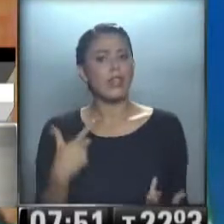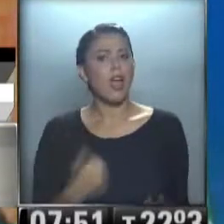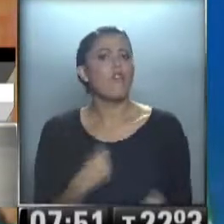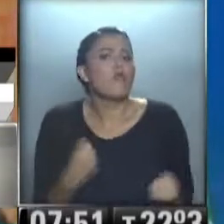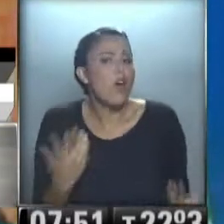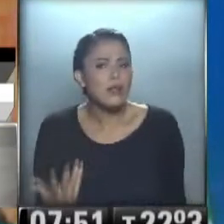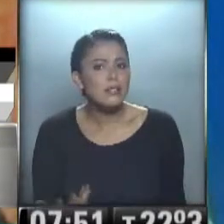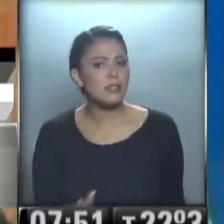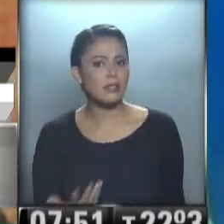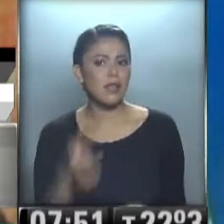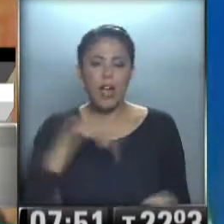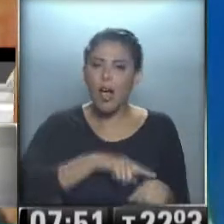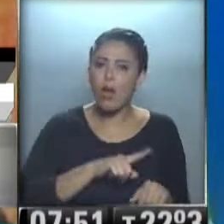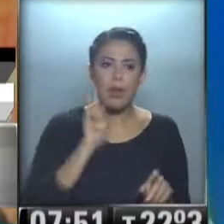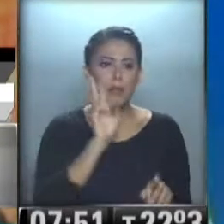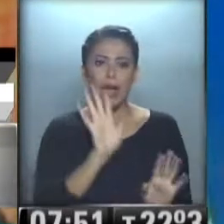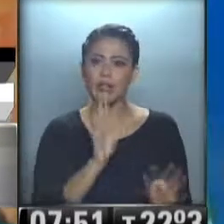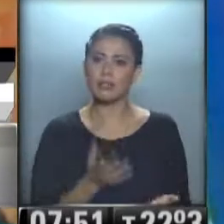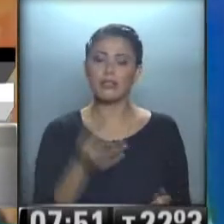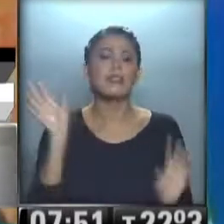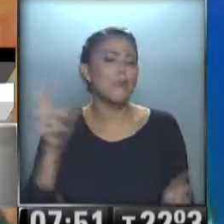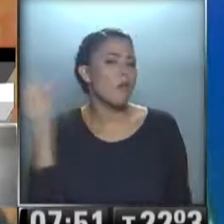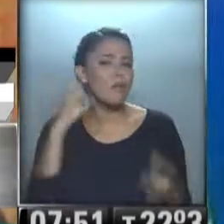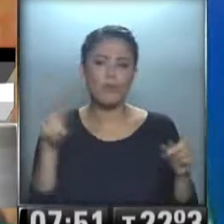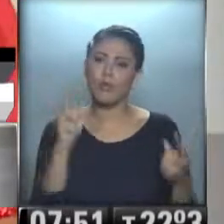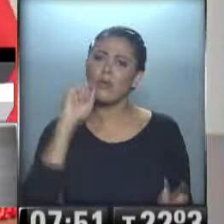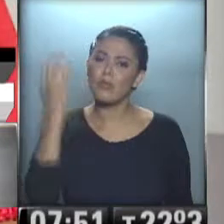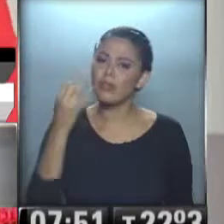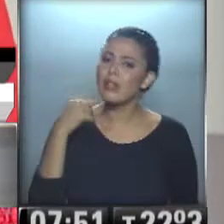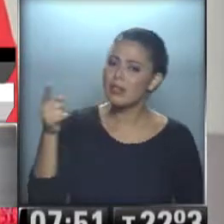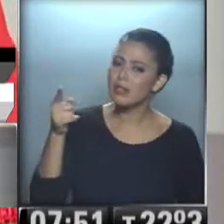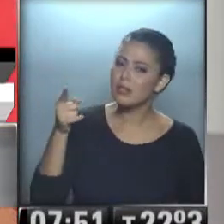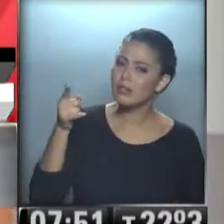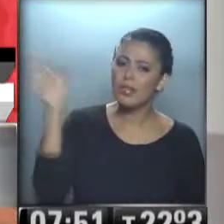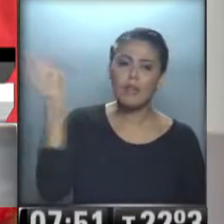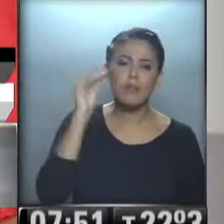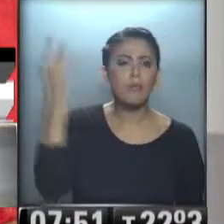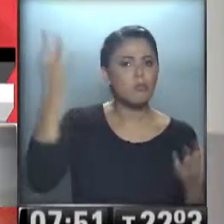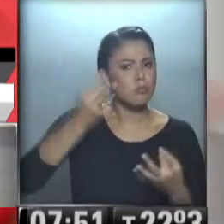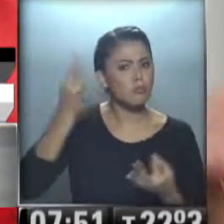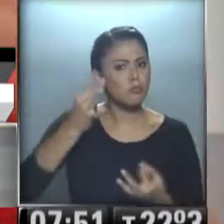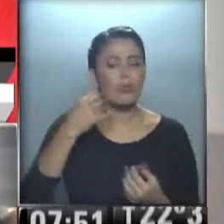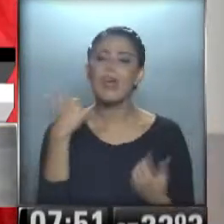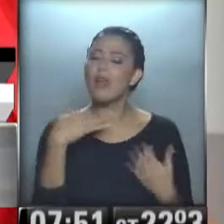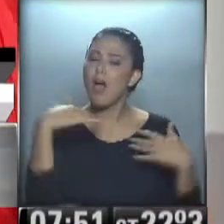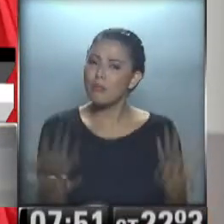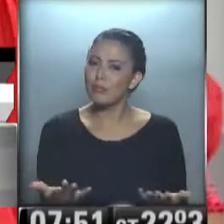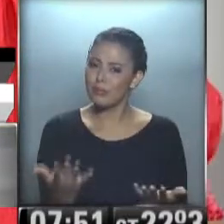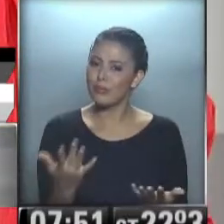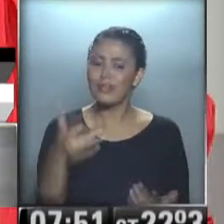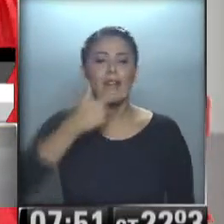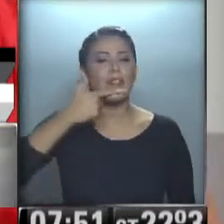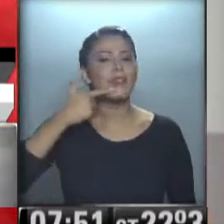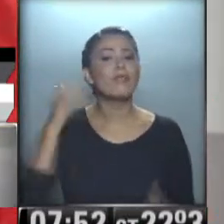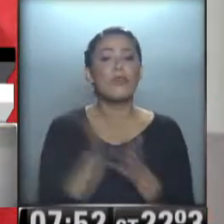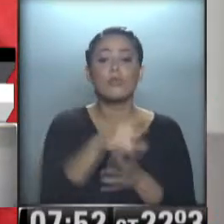energía, te da fuerza a esta hora. Claro que sí. Y con sí. esta música. Este es Iggy Pop, ¿no? Sí. Iggy Pop, así que bueno, aprovechamos entonces para disfrutarlo